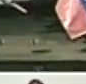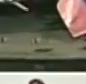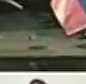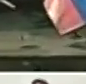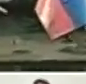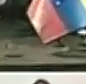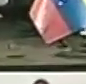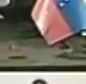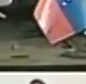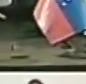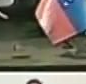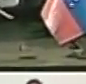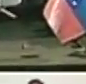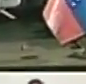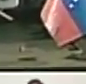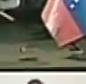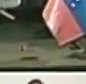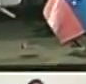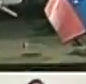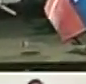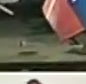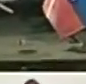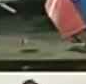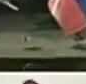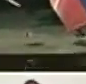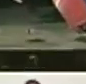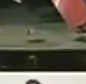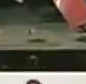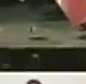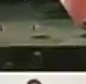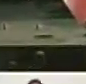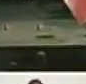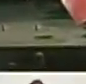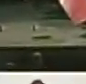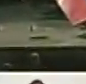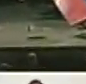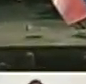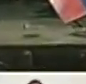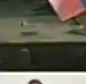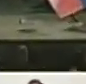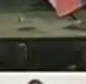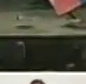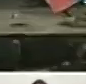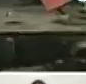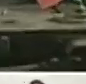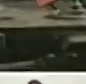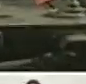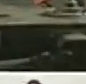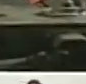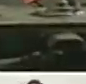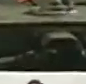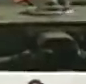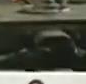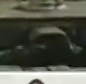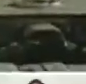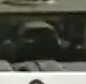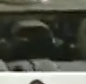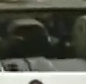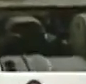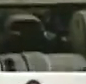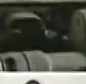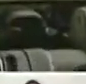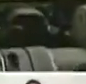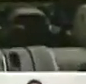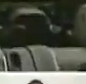nosotros tuvimos una dependencia, pero aprendimos, tenemos ingeniería, hay personal técnico muy calificado en la